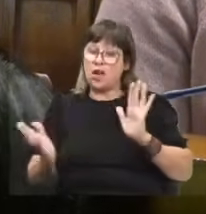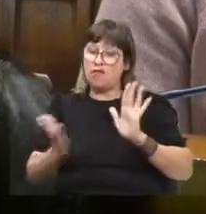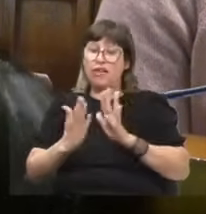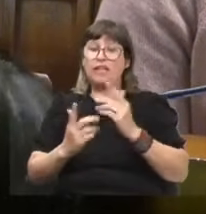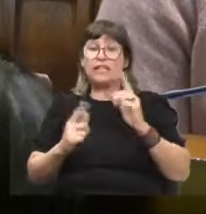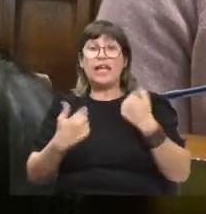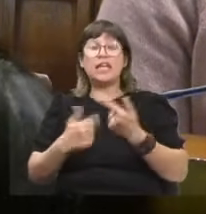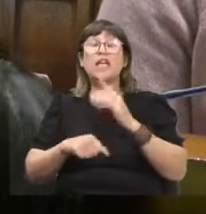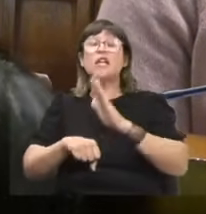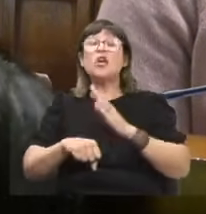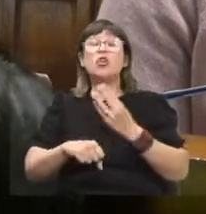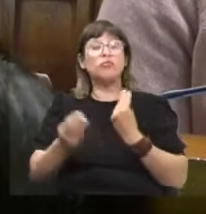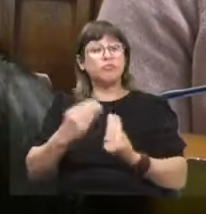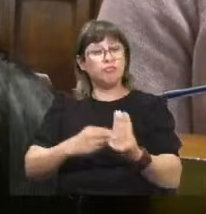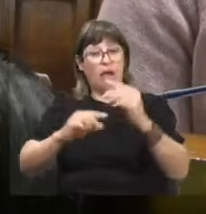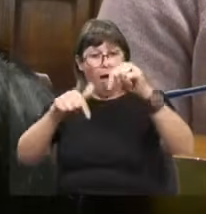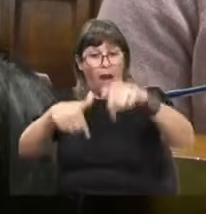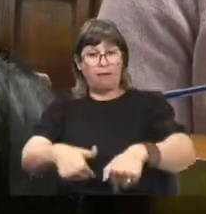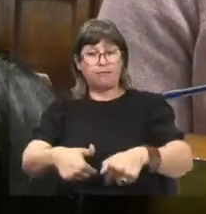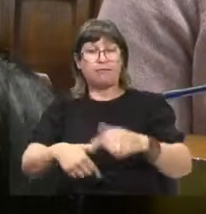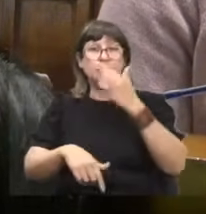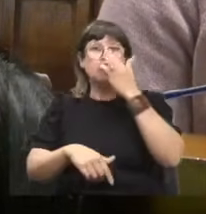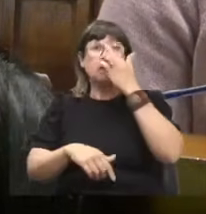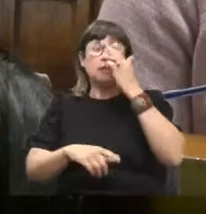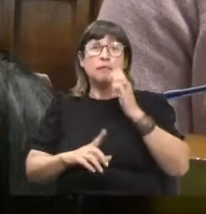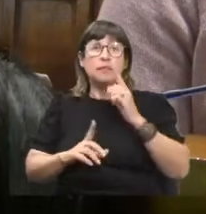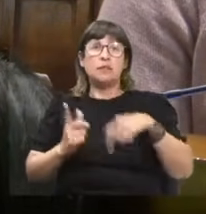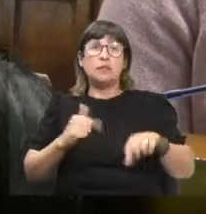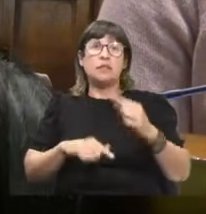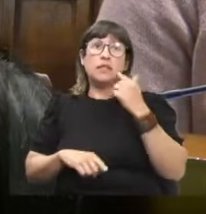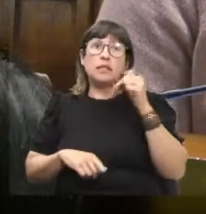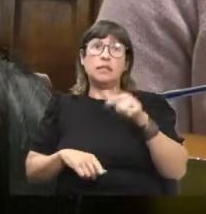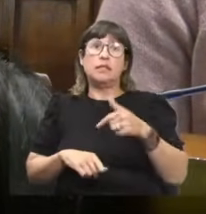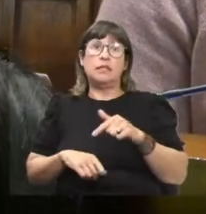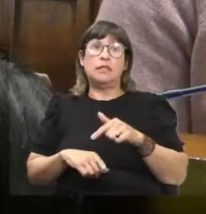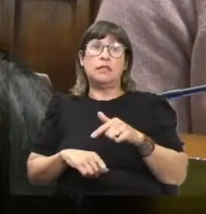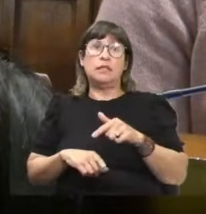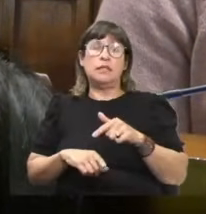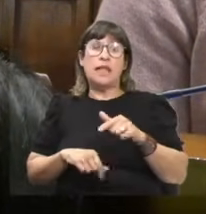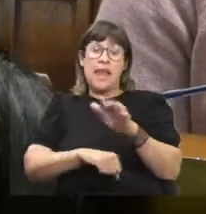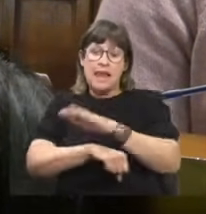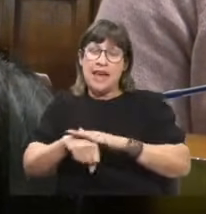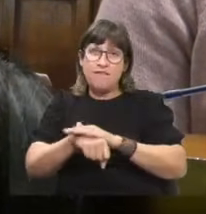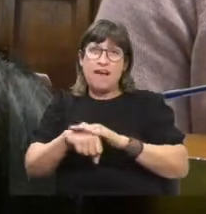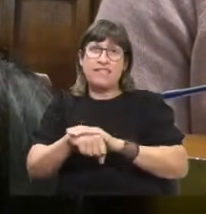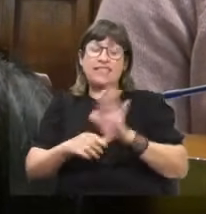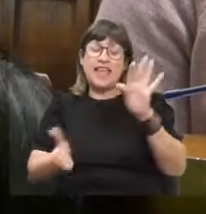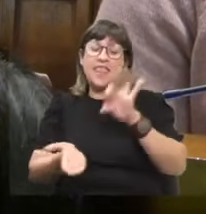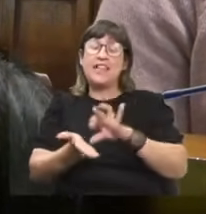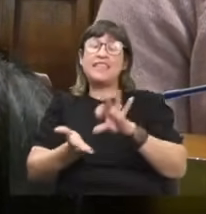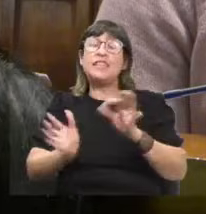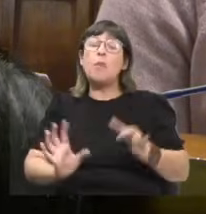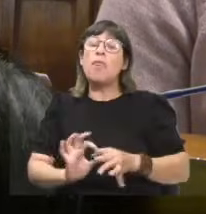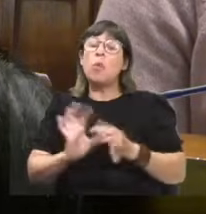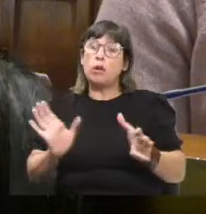en este lugar. Es ni más ni menos la base del sistema